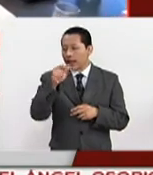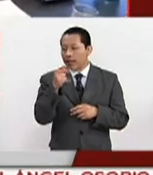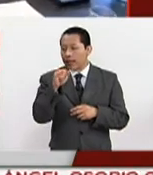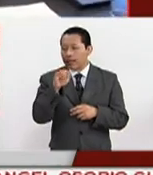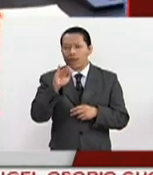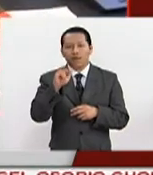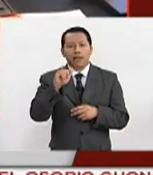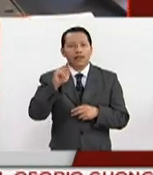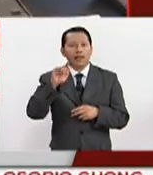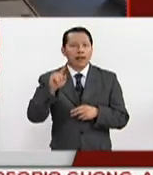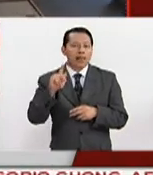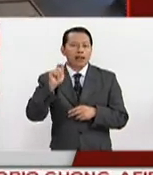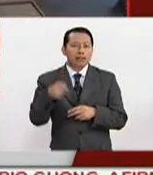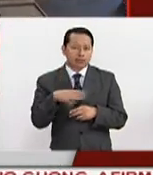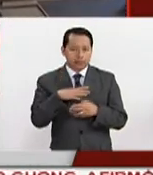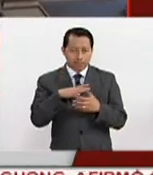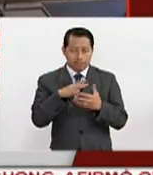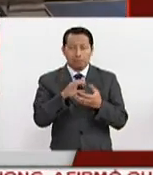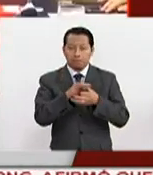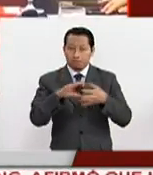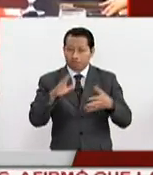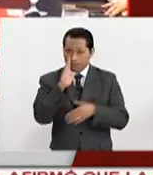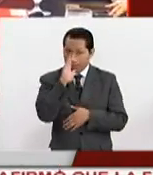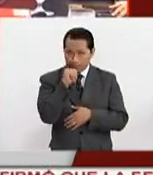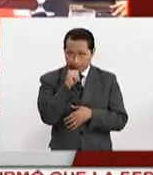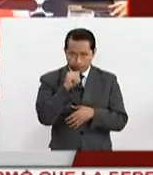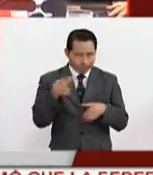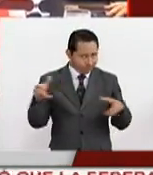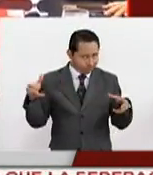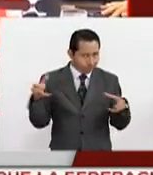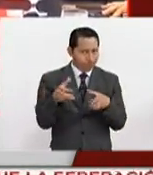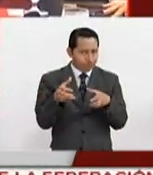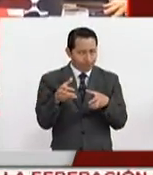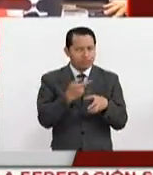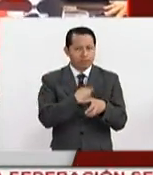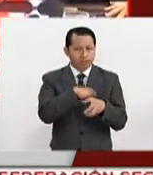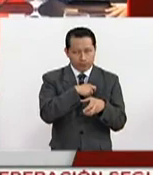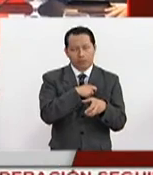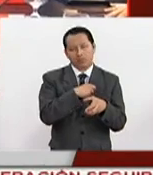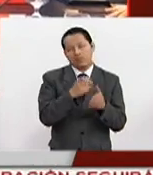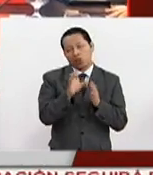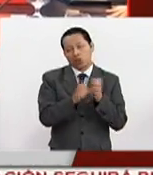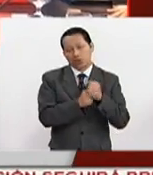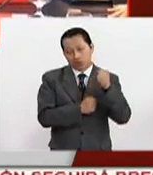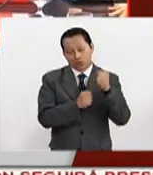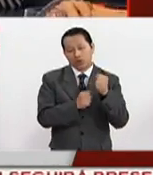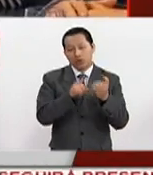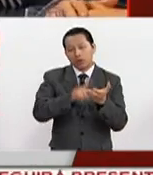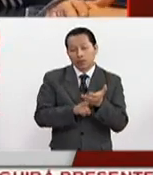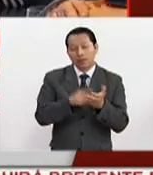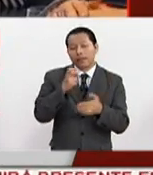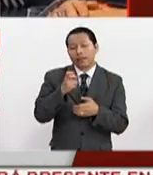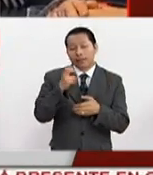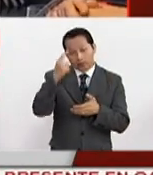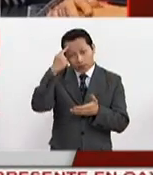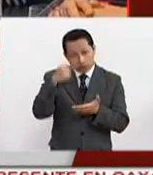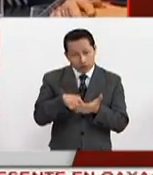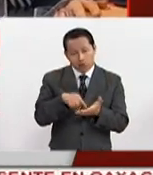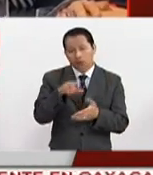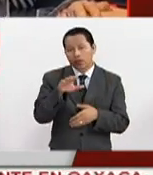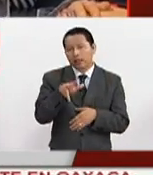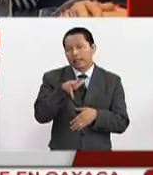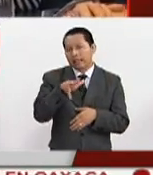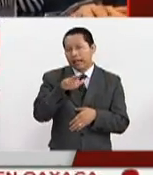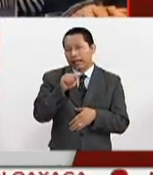territorial precede a la Constitución. Claro. Y en este sentido yo creo que